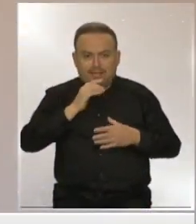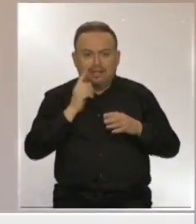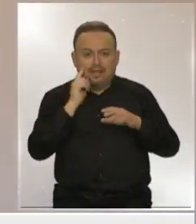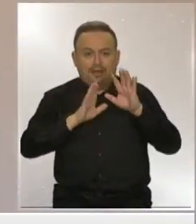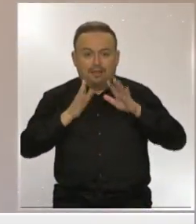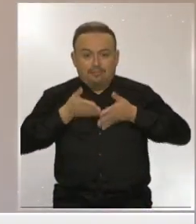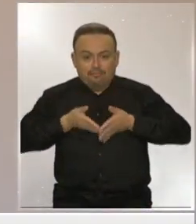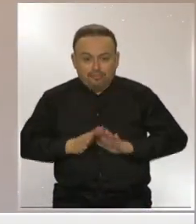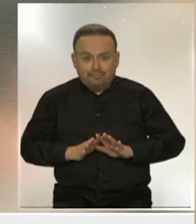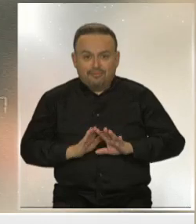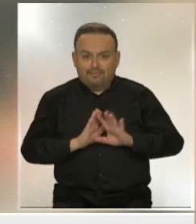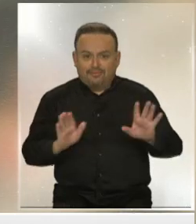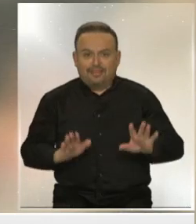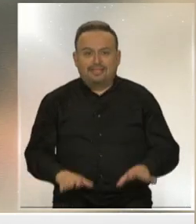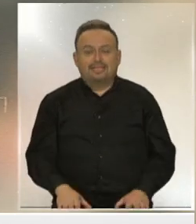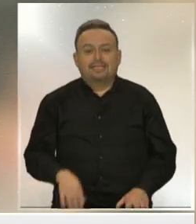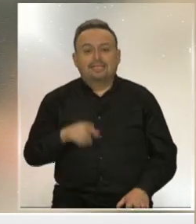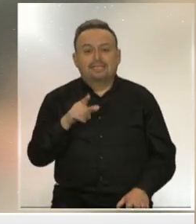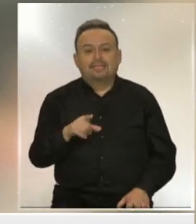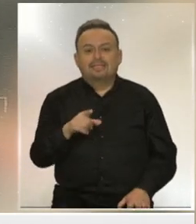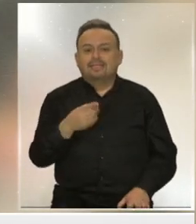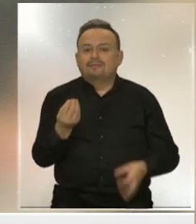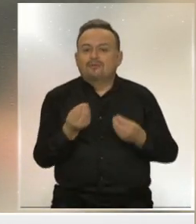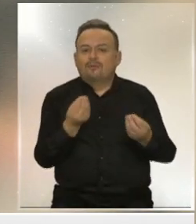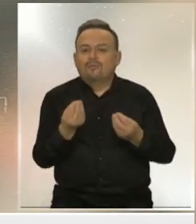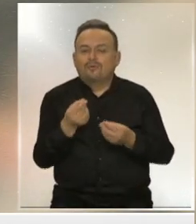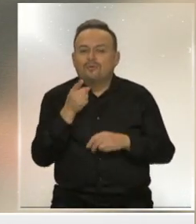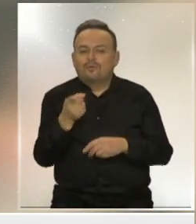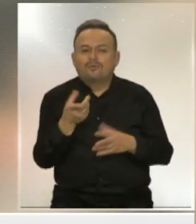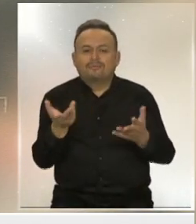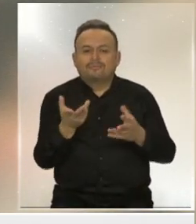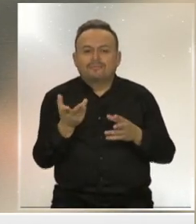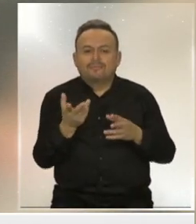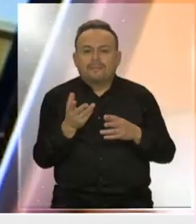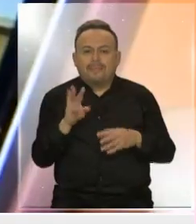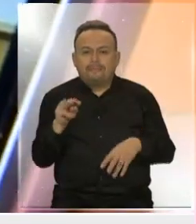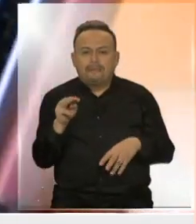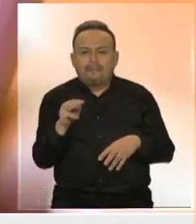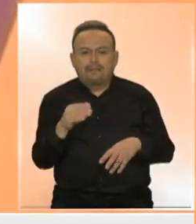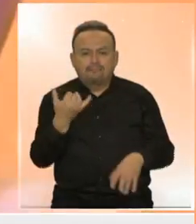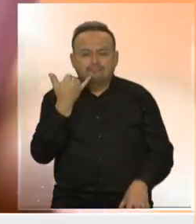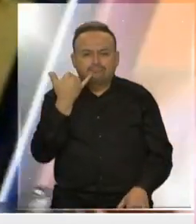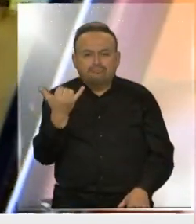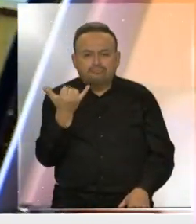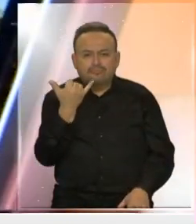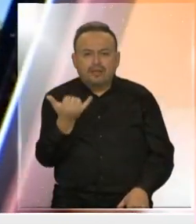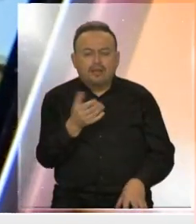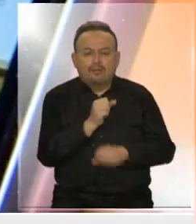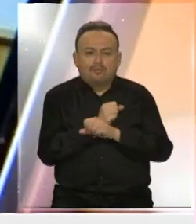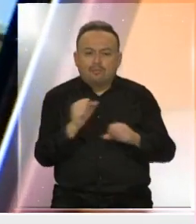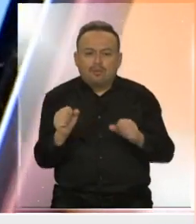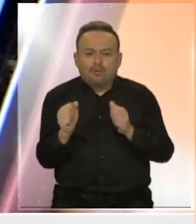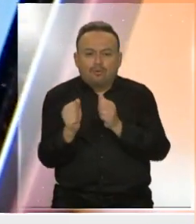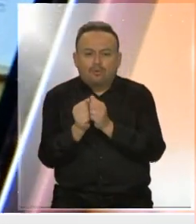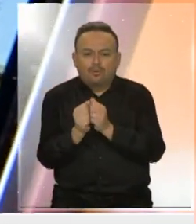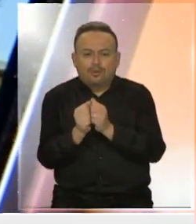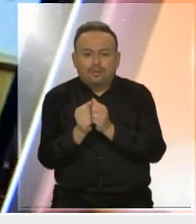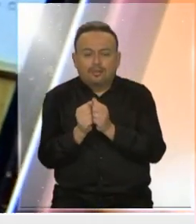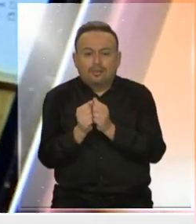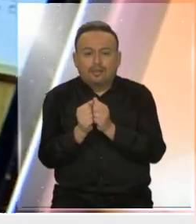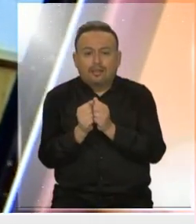cuando salga de la clínica. Antoni, ¿cómo es esto de tener a tu mamá así por teléfono y no poder estar con ella? Y